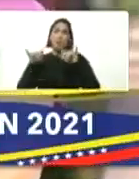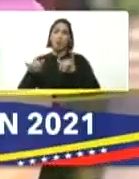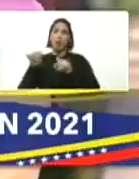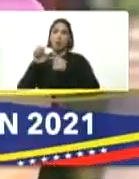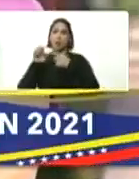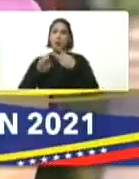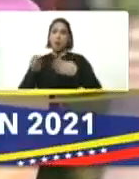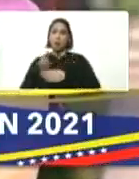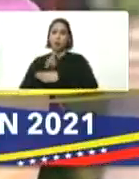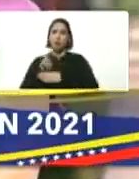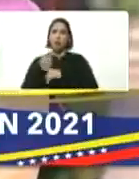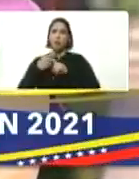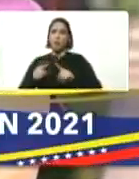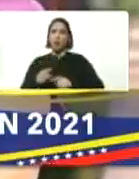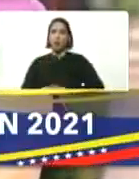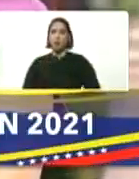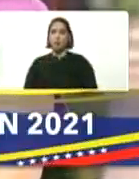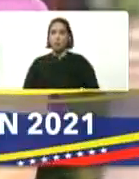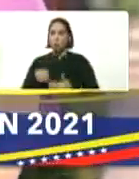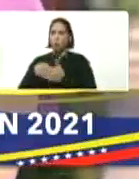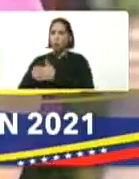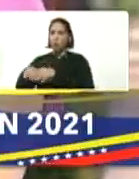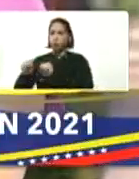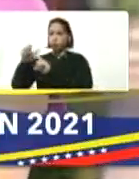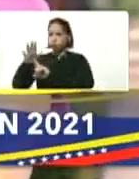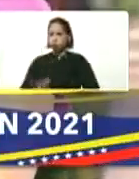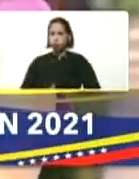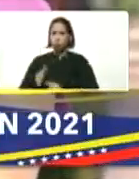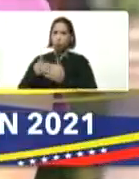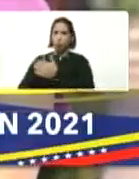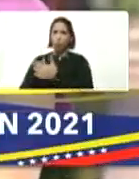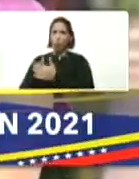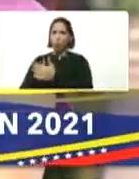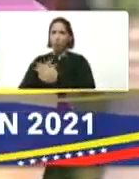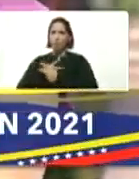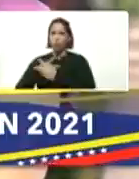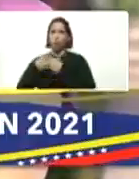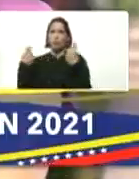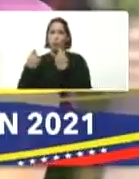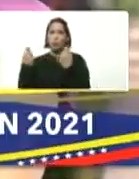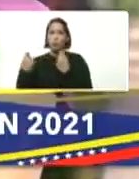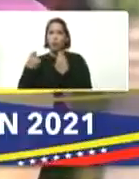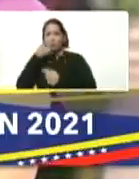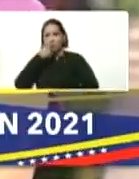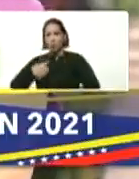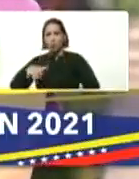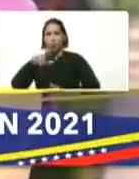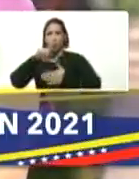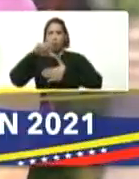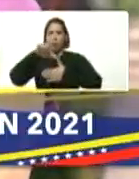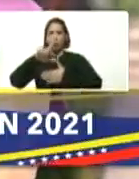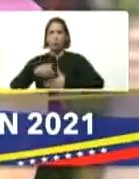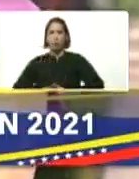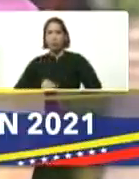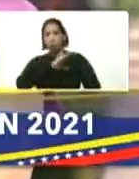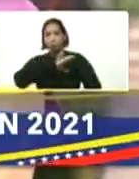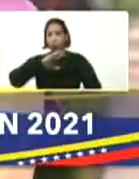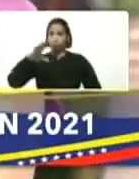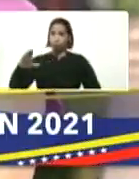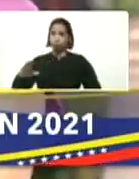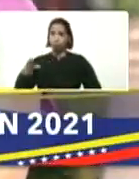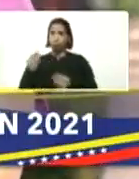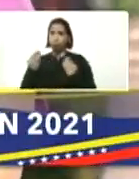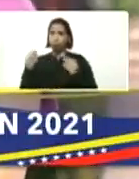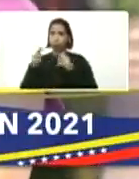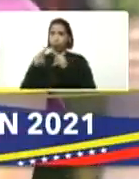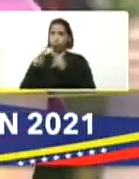insurgente y la misma estrategia de subversión contra la voluntad popular de los pueblos latinoamericano-caribeños que tanto conocen en